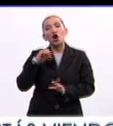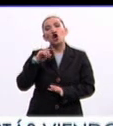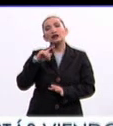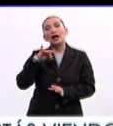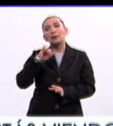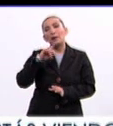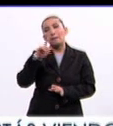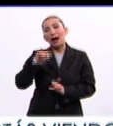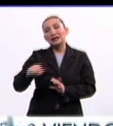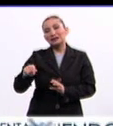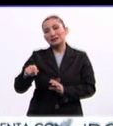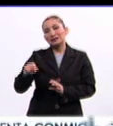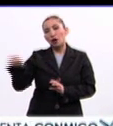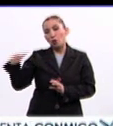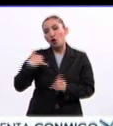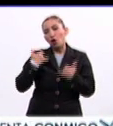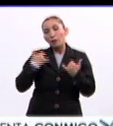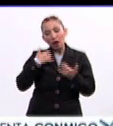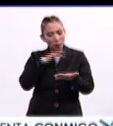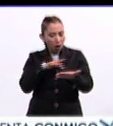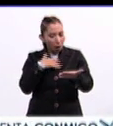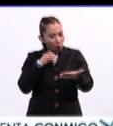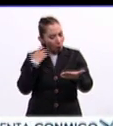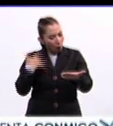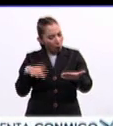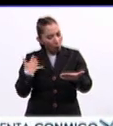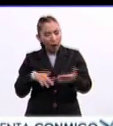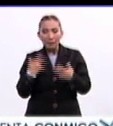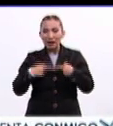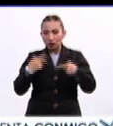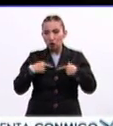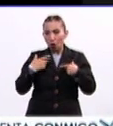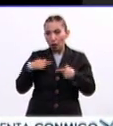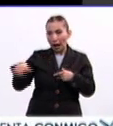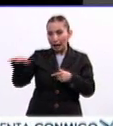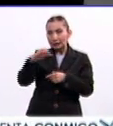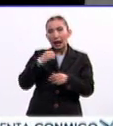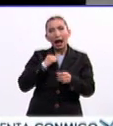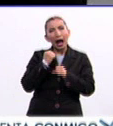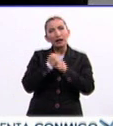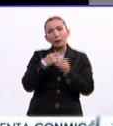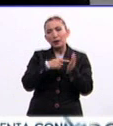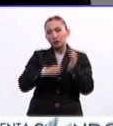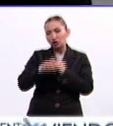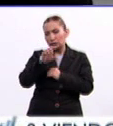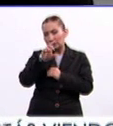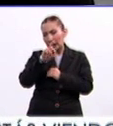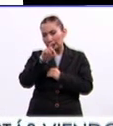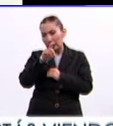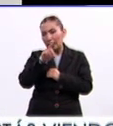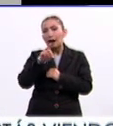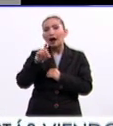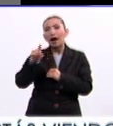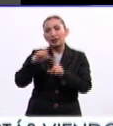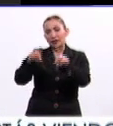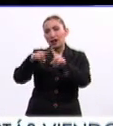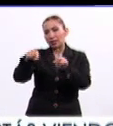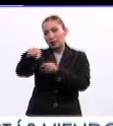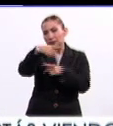Bueno, los contemporáneos en los años 30 fueron varios de ellos,